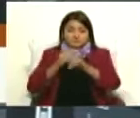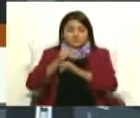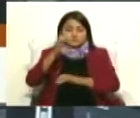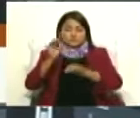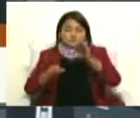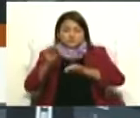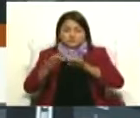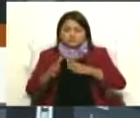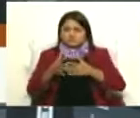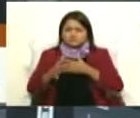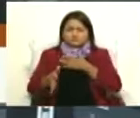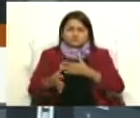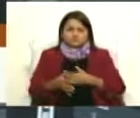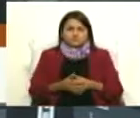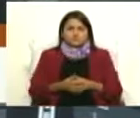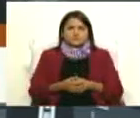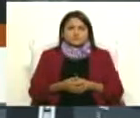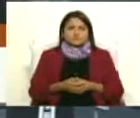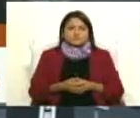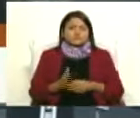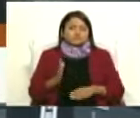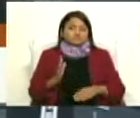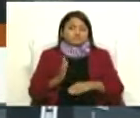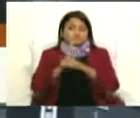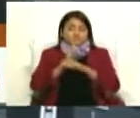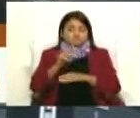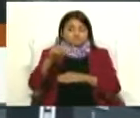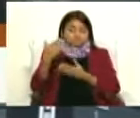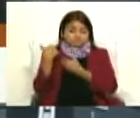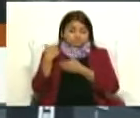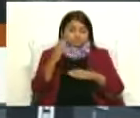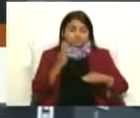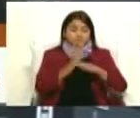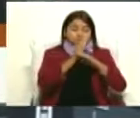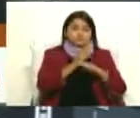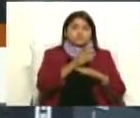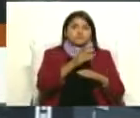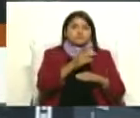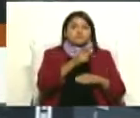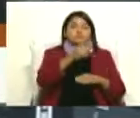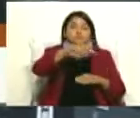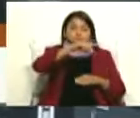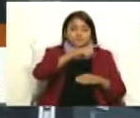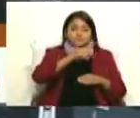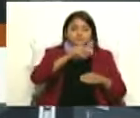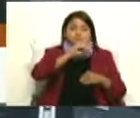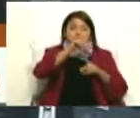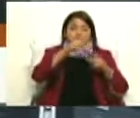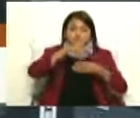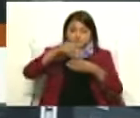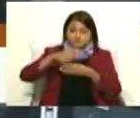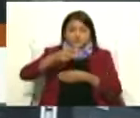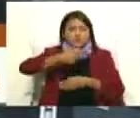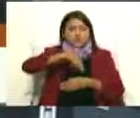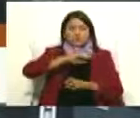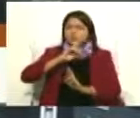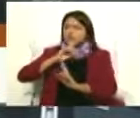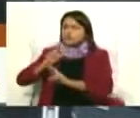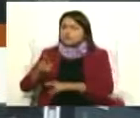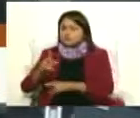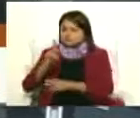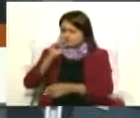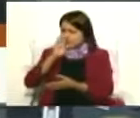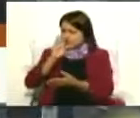que parara este referéndum. Y allá fuimos con respeto a decirles en su cara, el 3 de